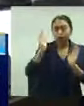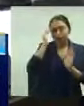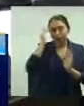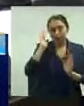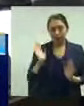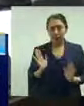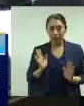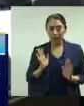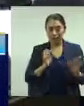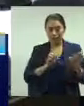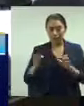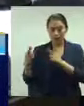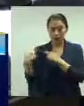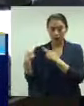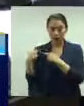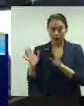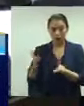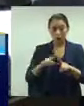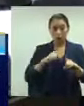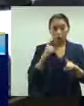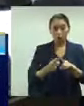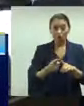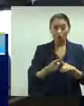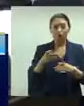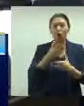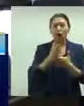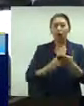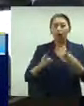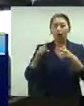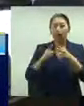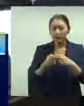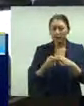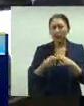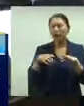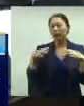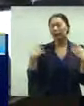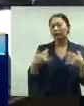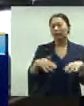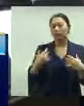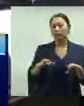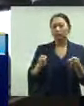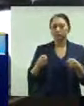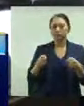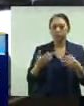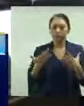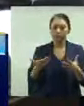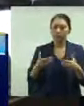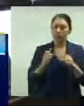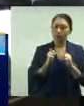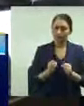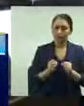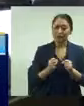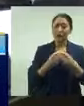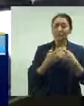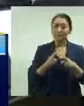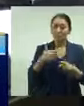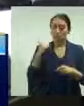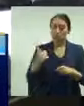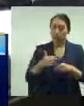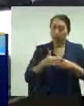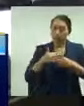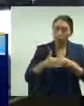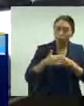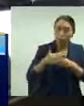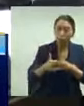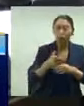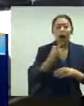cuando algo está iniciando, porque cuando algo está iniciando, armar ese rompecabezas, ya cuando funciona o cuando ya está en el ejercicio, es fácil que alguien diga